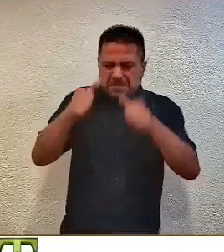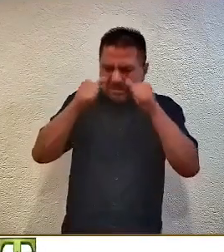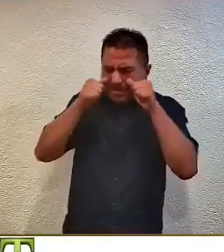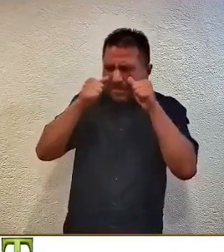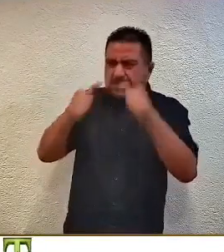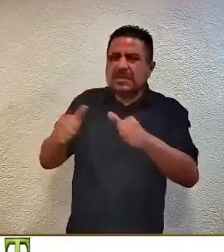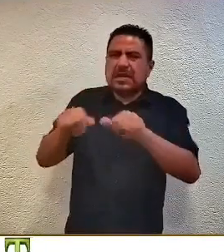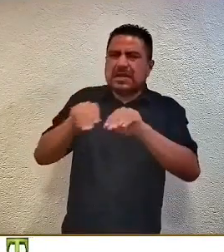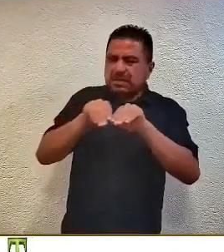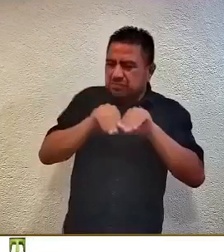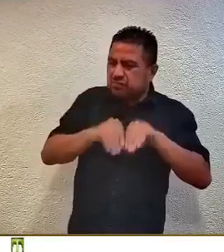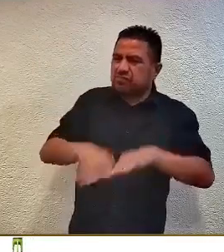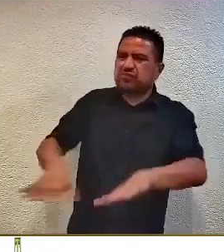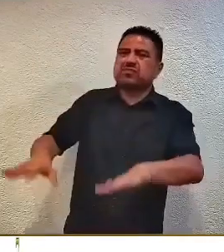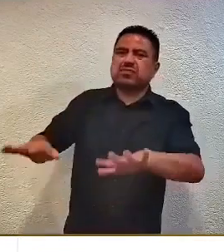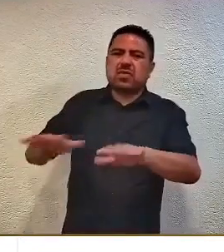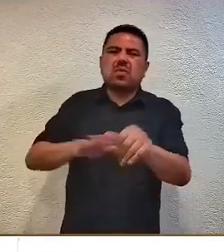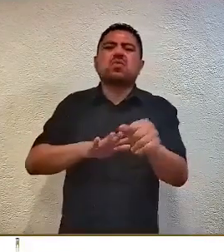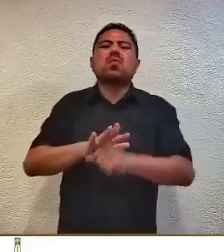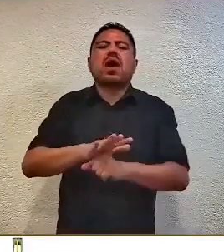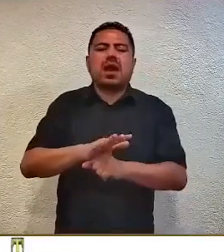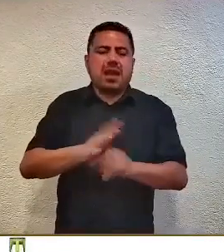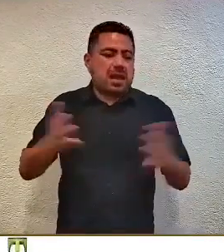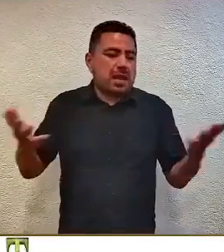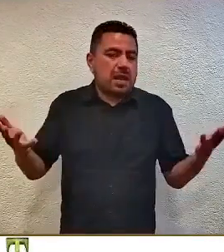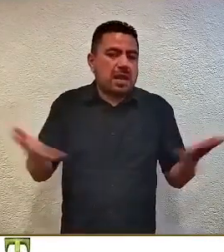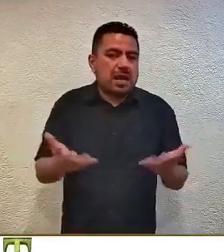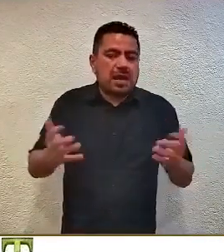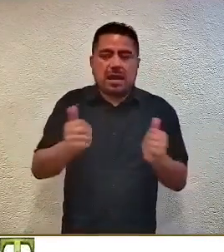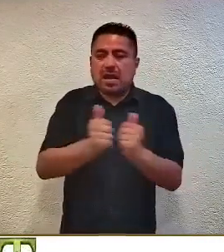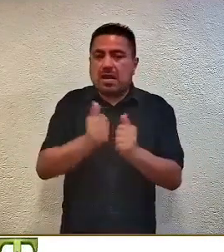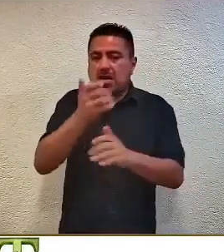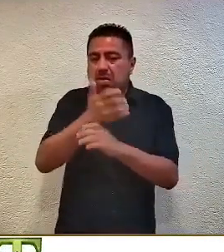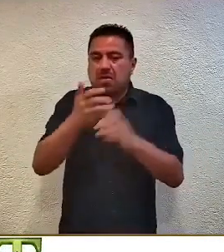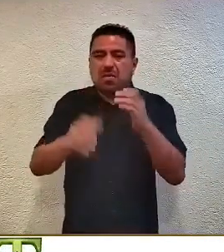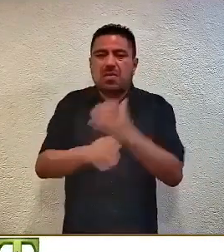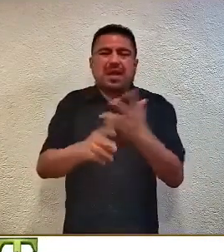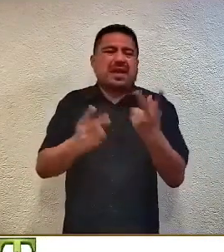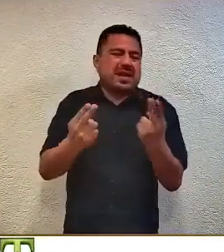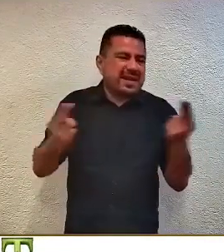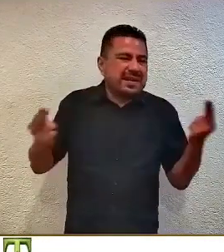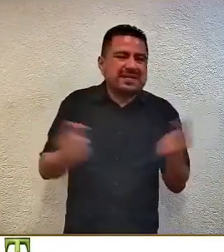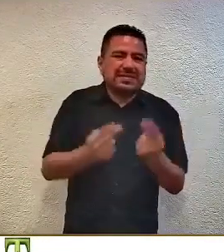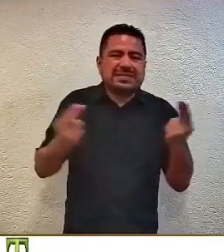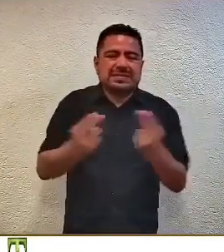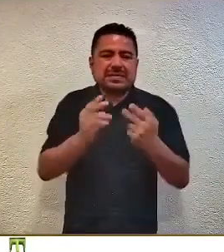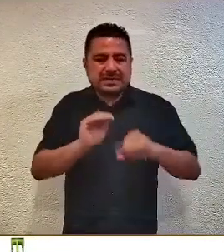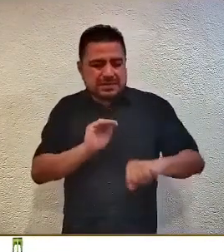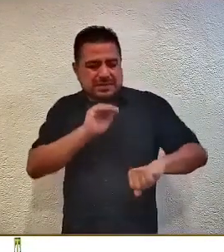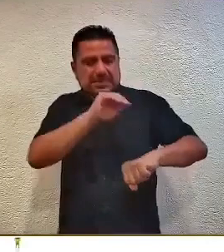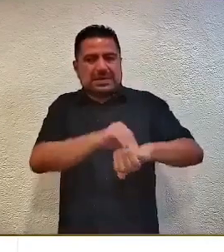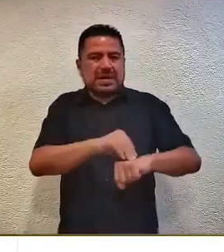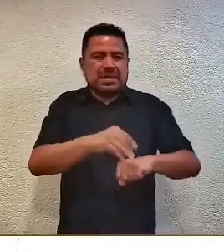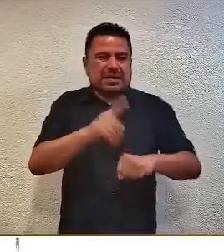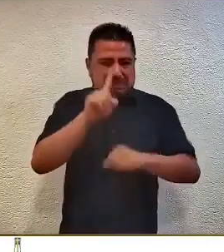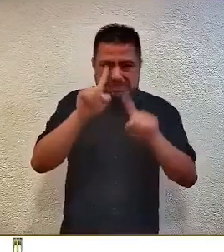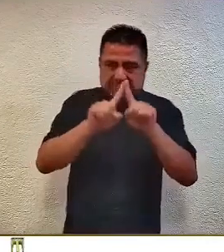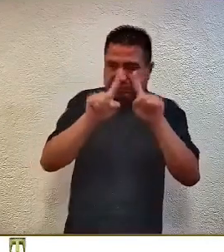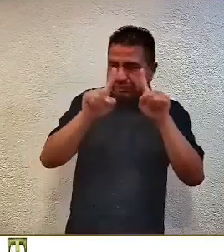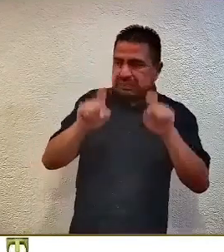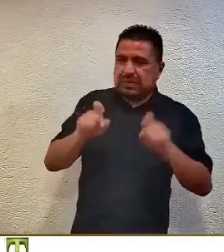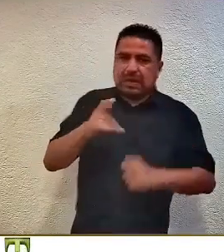la publicación se realice bajo los elementos necesarios que genere certidumbre a